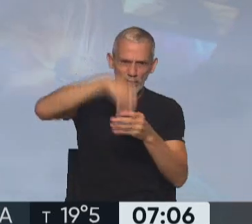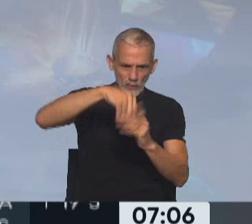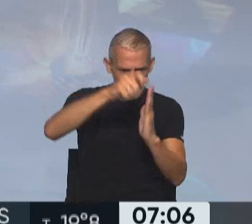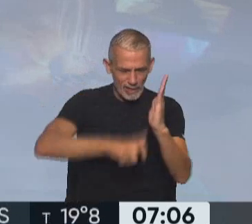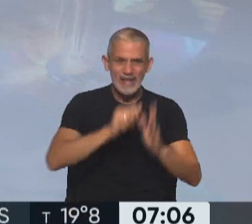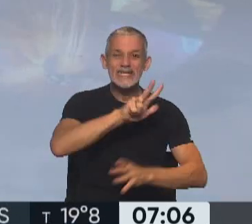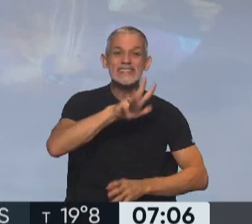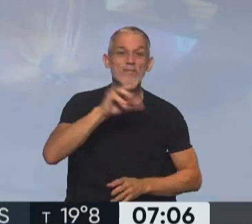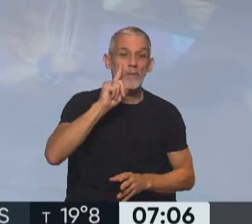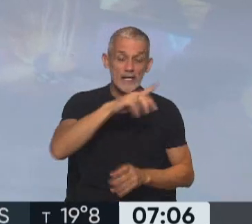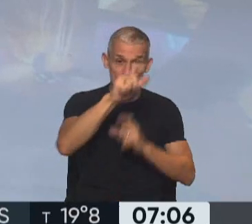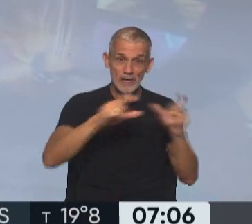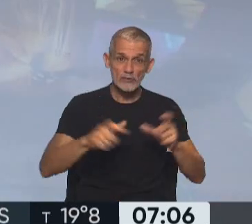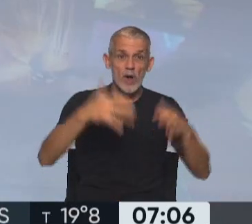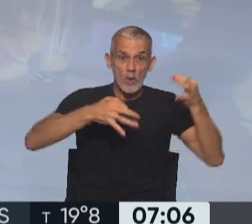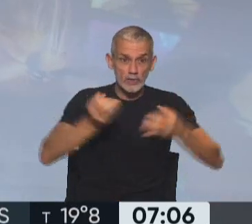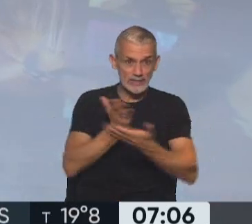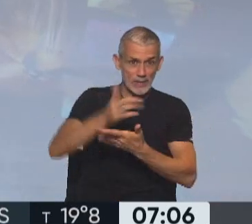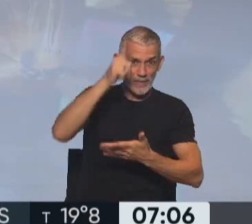esos 35.000 que pide la justicia,